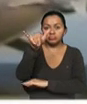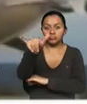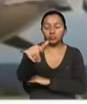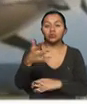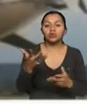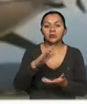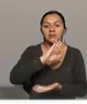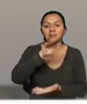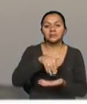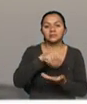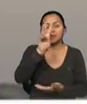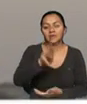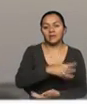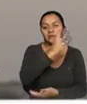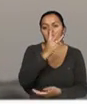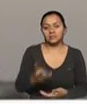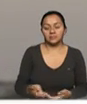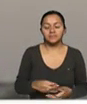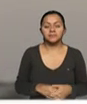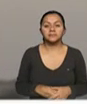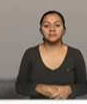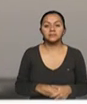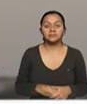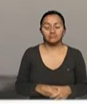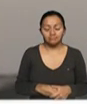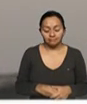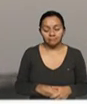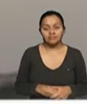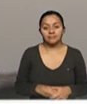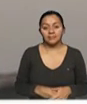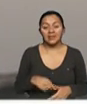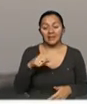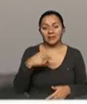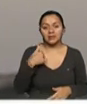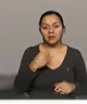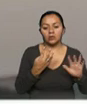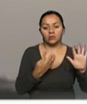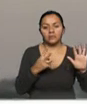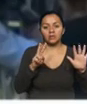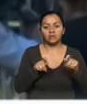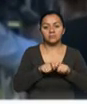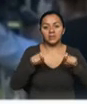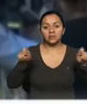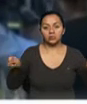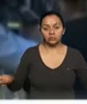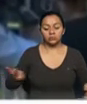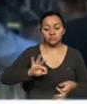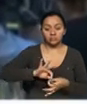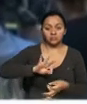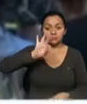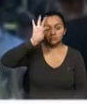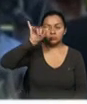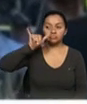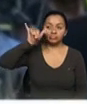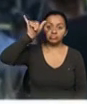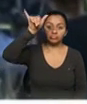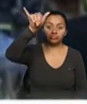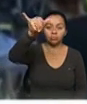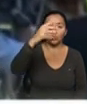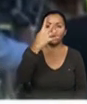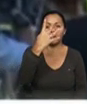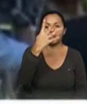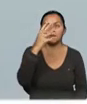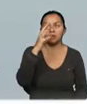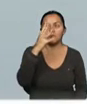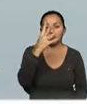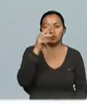en el centro de Inglaterra. El Airlander 10, de 92 metros de longitud, puede alcanzar 4.900 metros